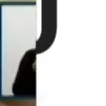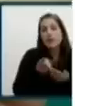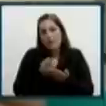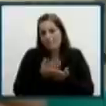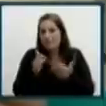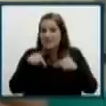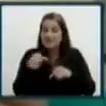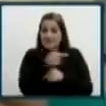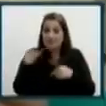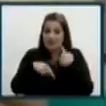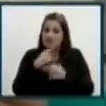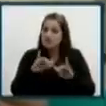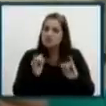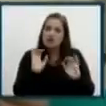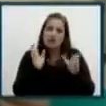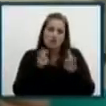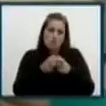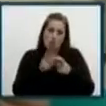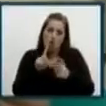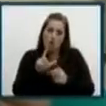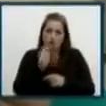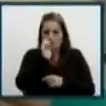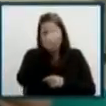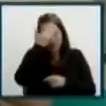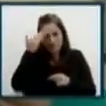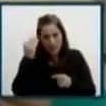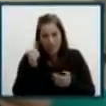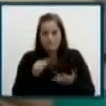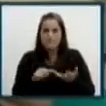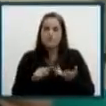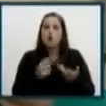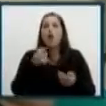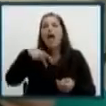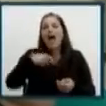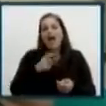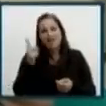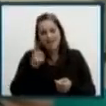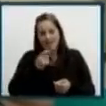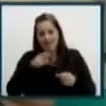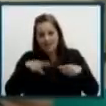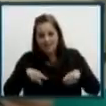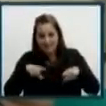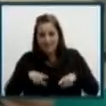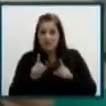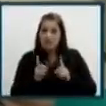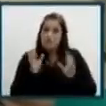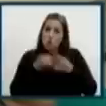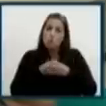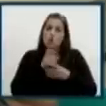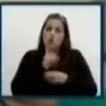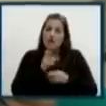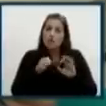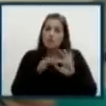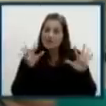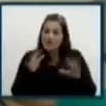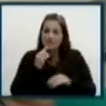Esta semana que viene quiero tener reuniones, bueno, por supuesto, con el Frente Amplio, con Ana Olivera, pero también quiero reunirme con el Partido Colorado, el Partido Independiente